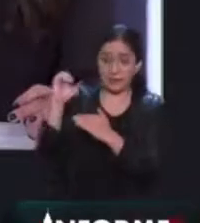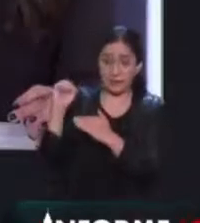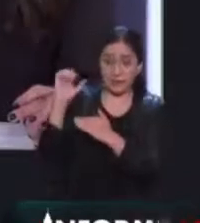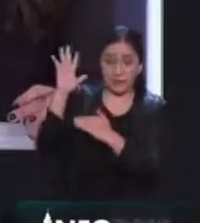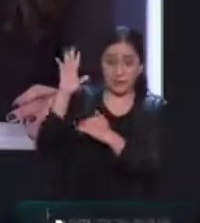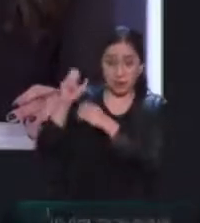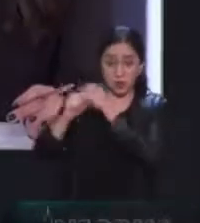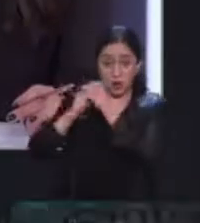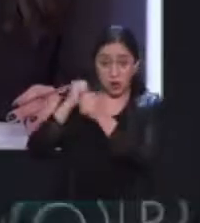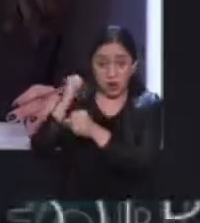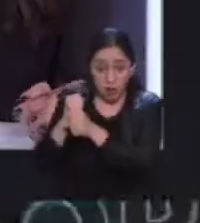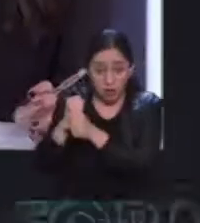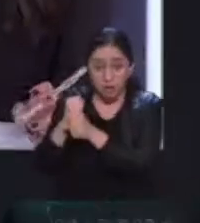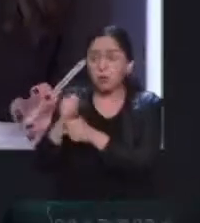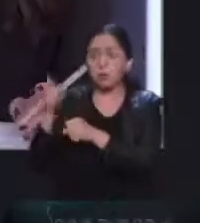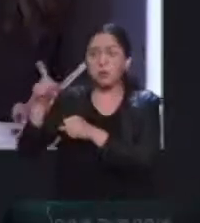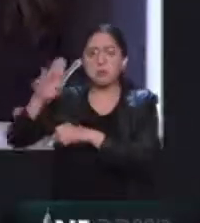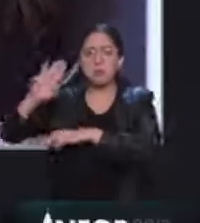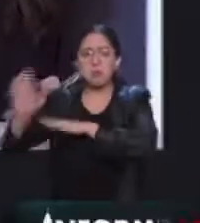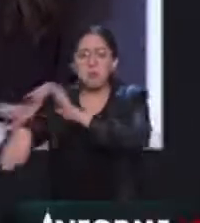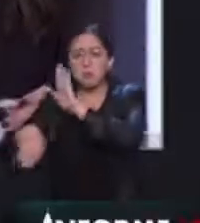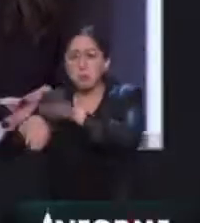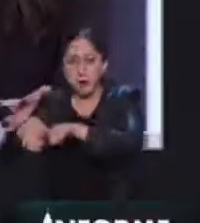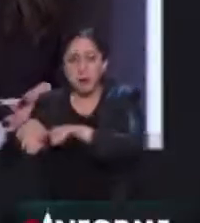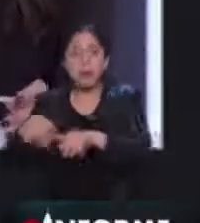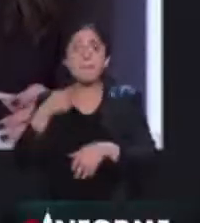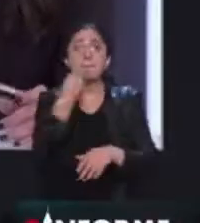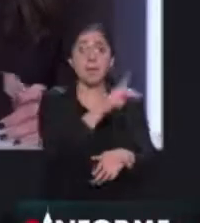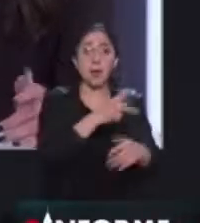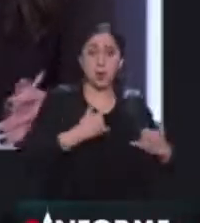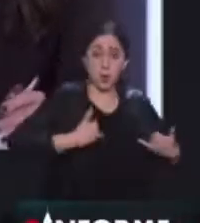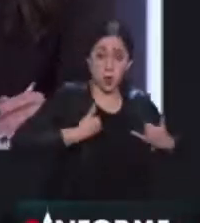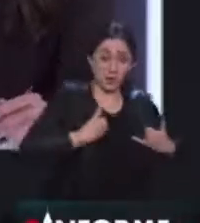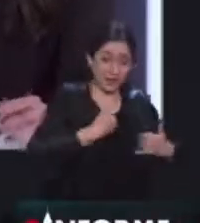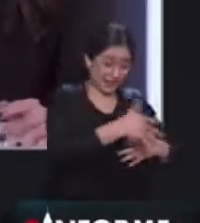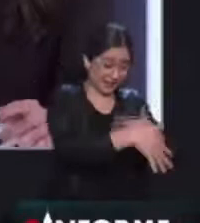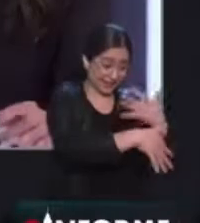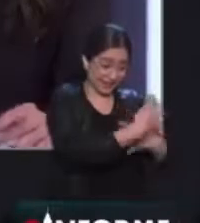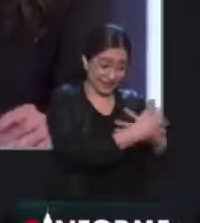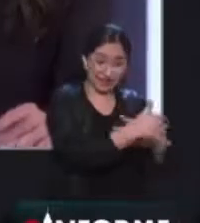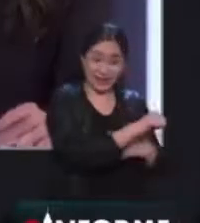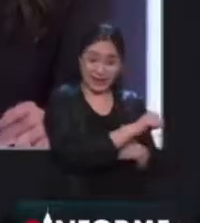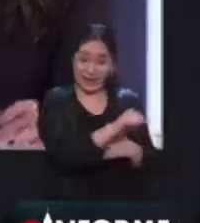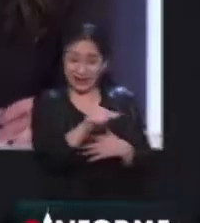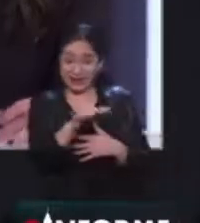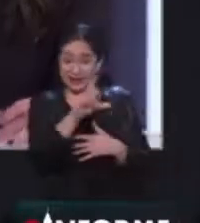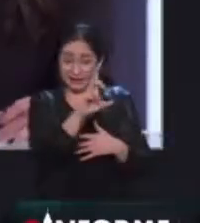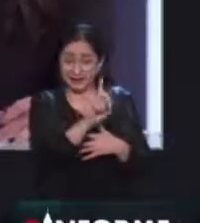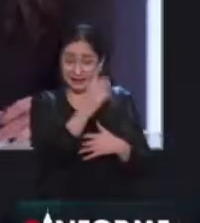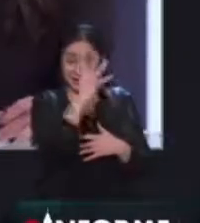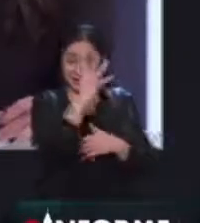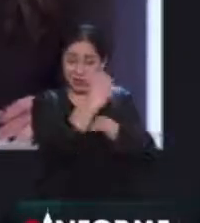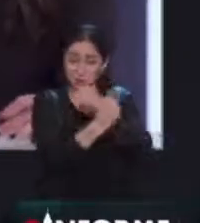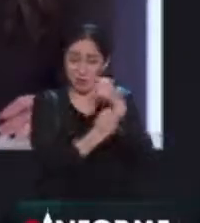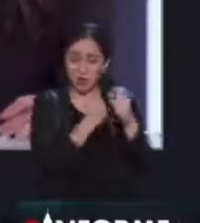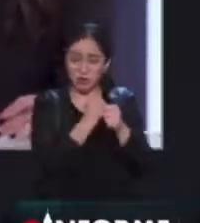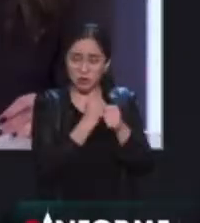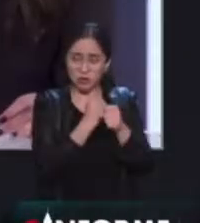ausencia de fallecimientos. Y en los jóvenes de 15 a 34 años, de